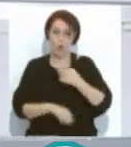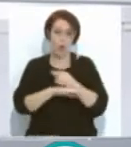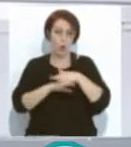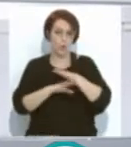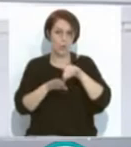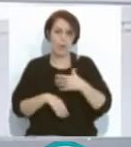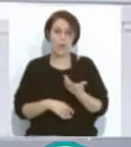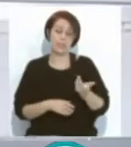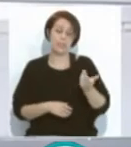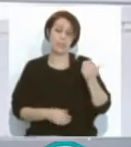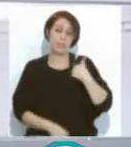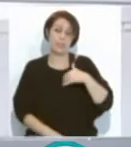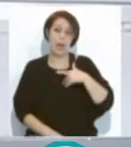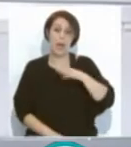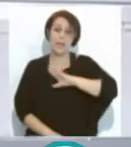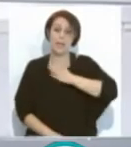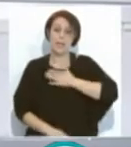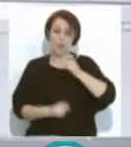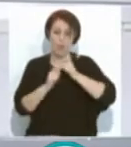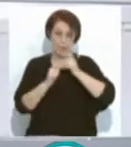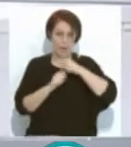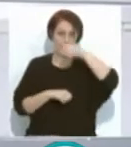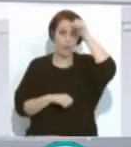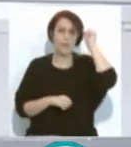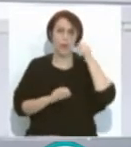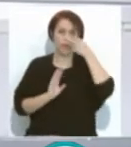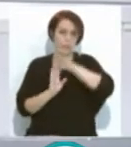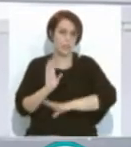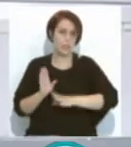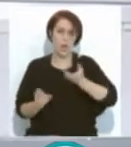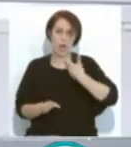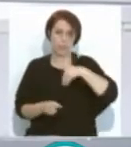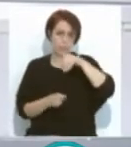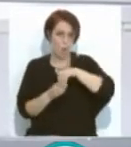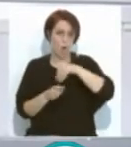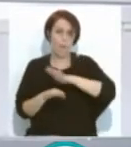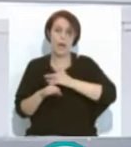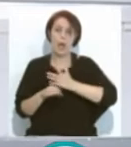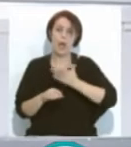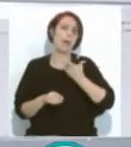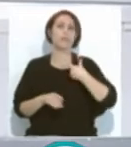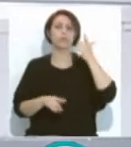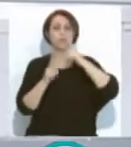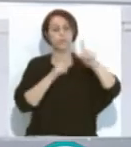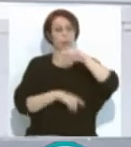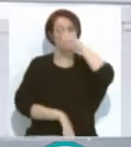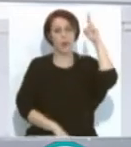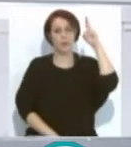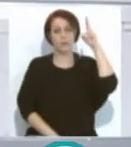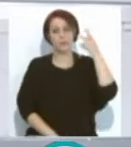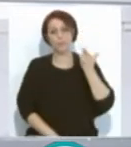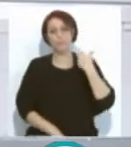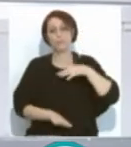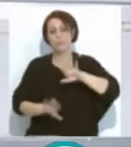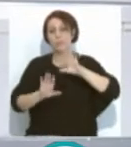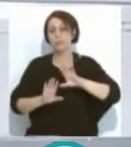Mañana ya vendrá la rueda de prensa previa de Álvaro Cervera con la lista de convocados seguramente para el viaje a Madrid. Pero el